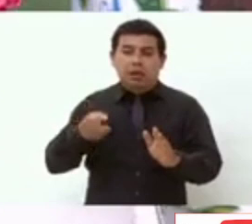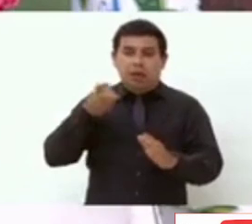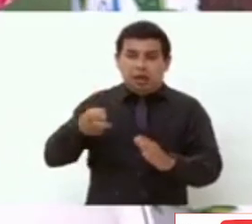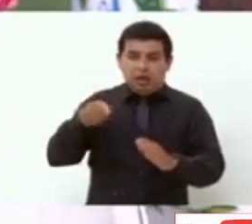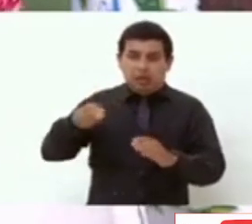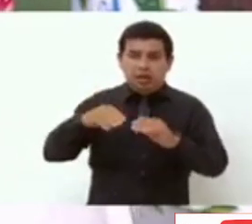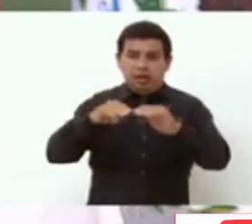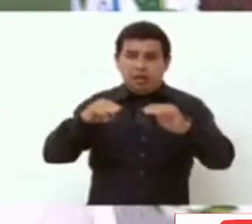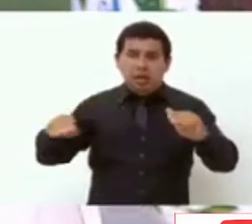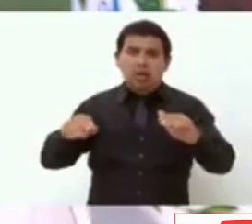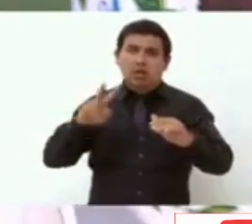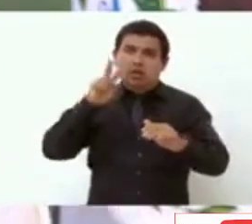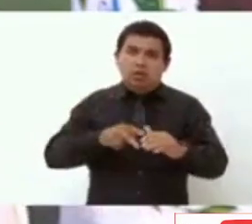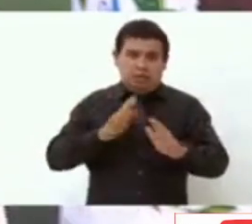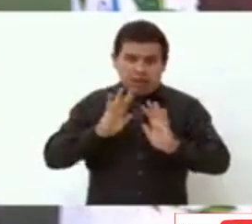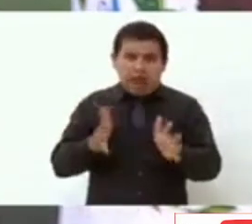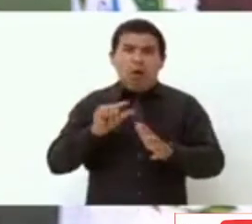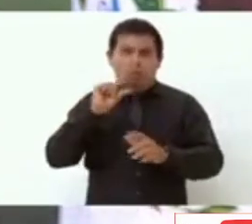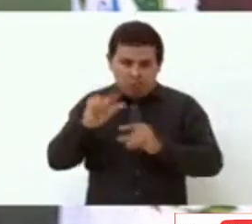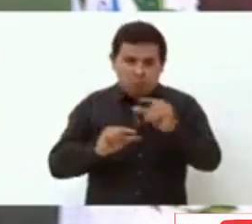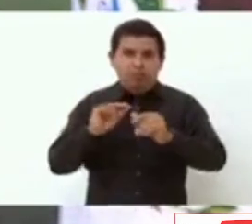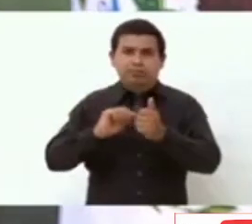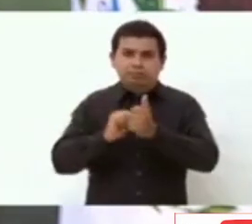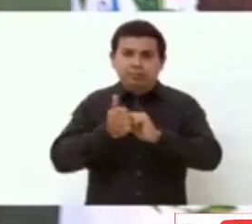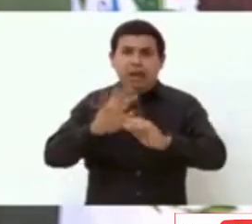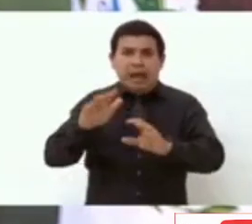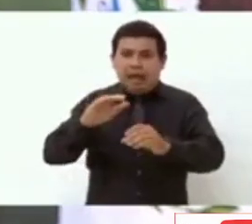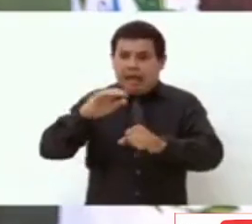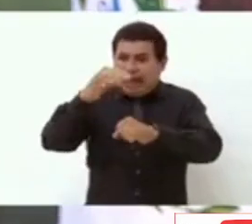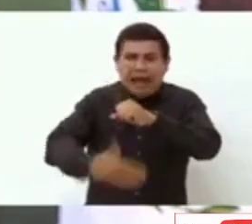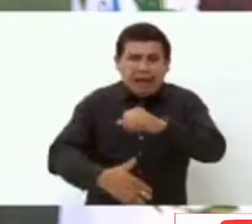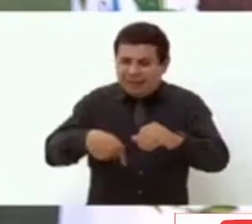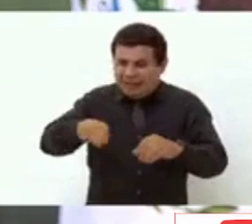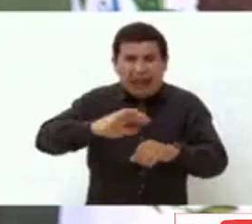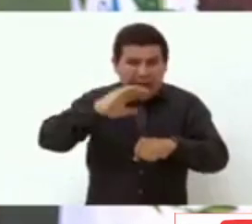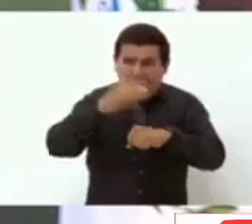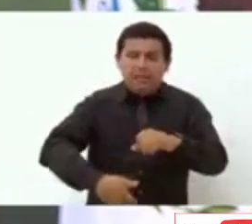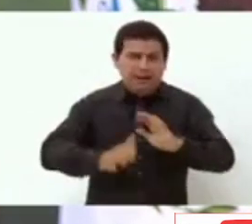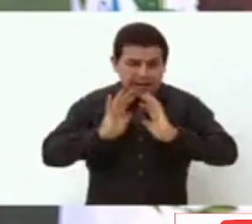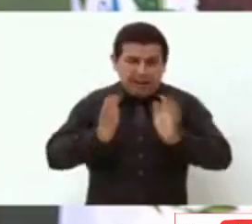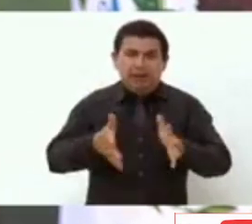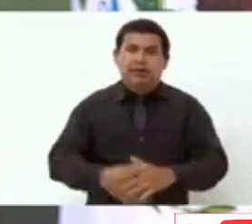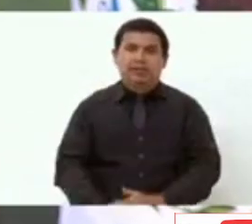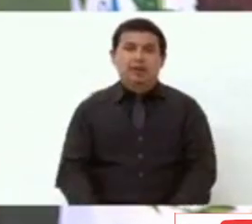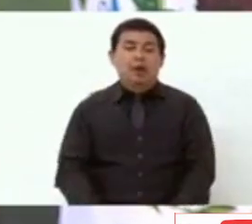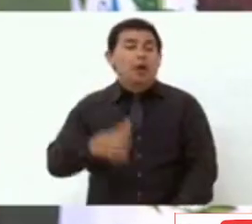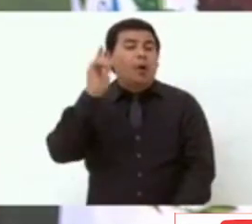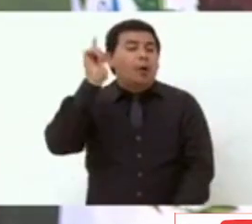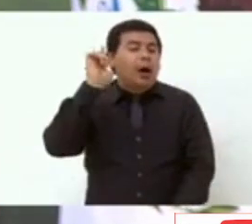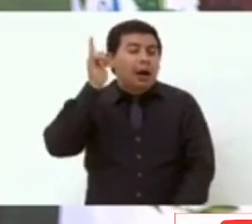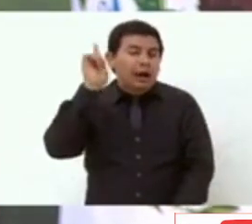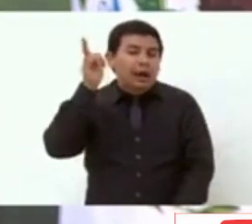y ese camino ya se está construyendo, está en proceso,